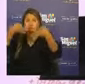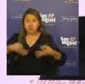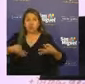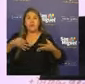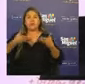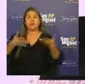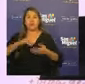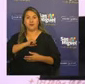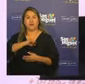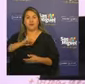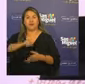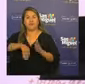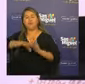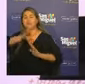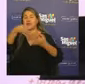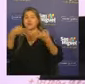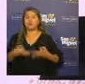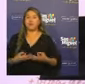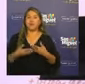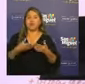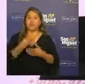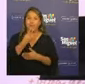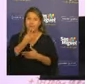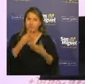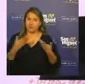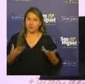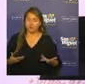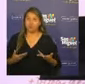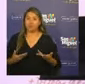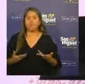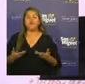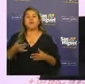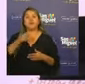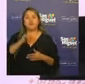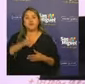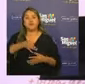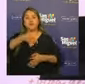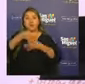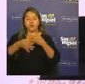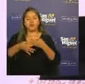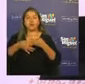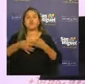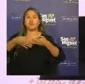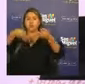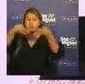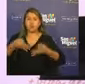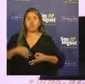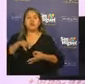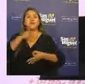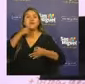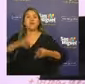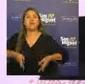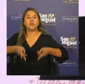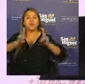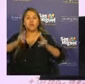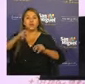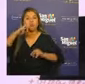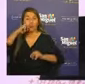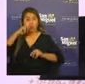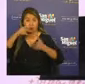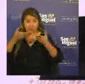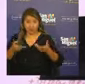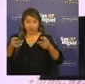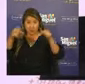sea un lugar más seguro donde vivir. Lo hemos hablado muchas veces, la seguridad es un derecho humano. Y los que estamos